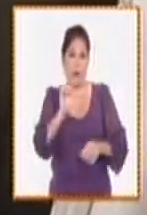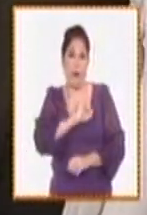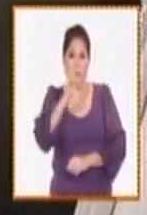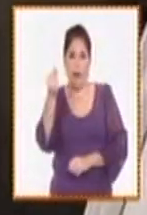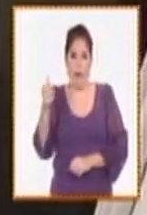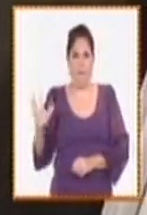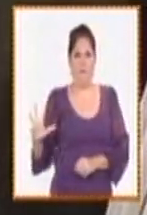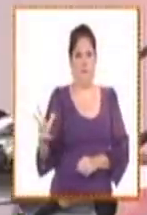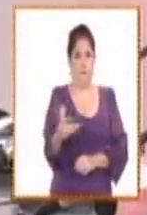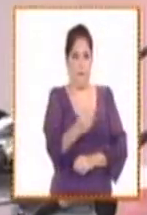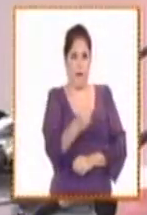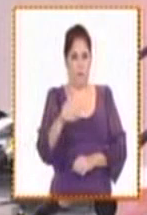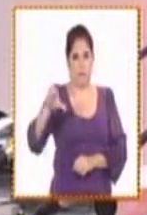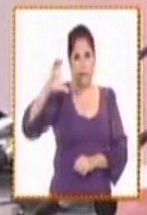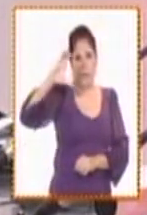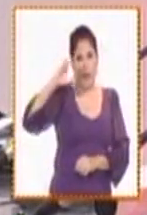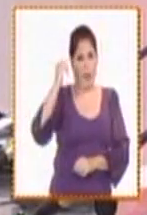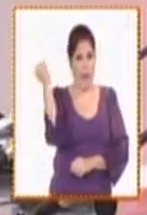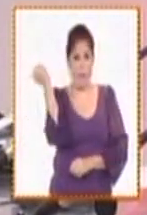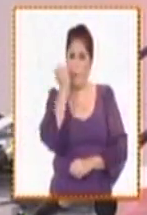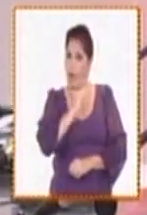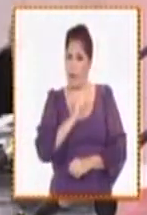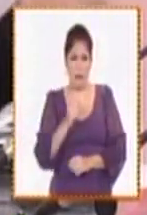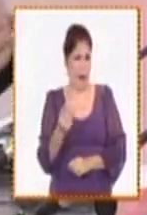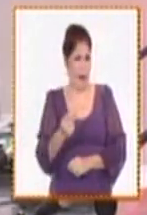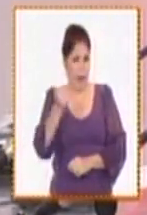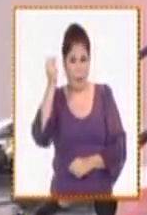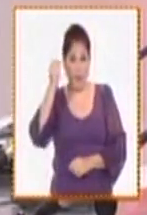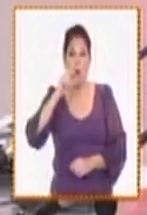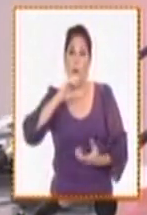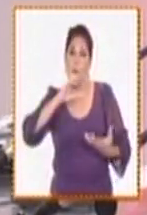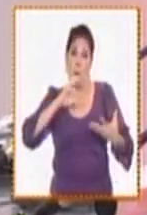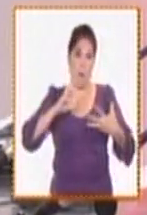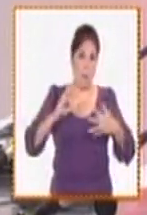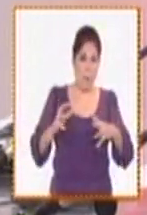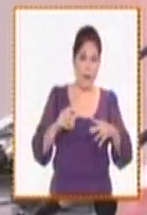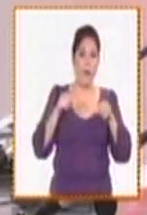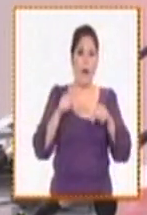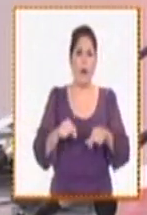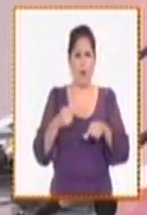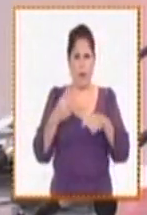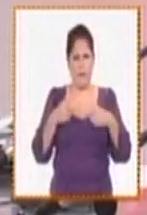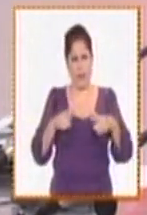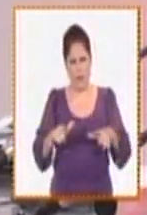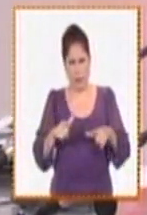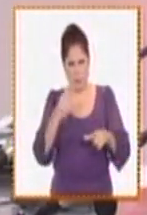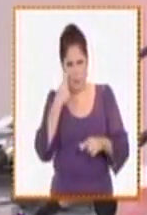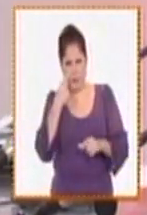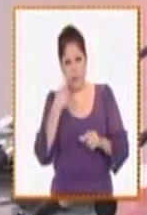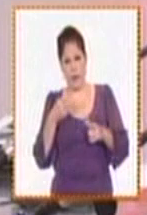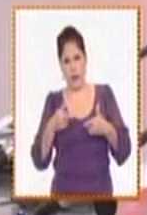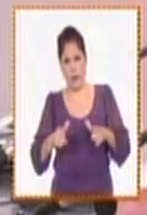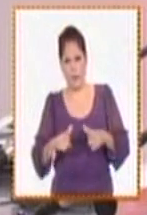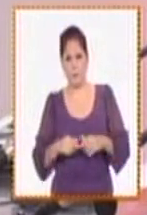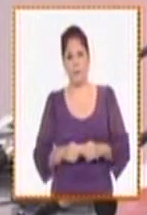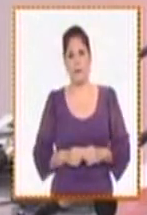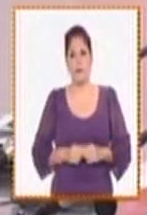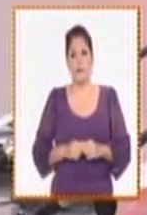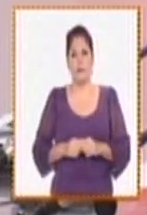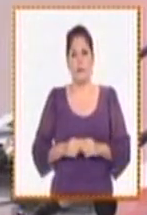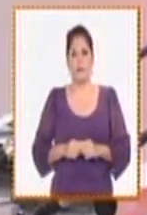mayores. Esa es una de las complejidades con las que nos estamos enfrentando hoy. Como usted decía, tenemos un material, yo le propongo que veamos este